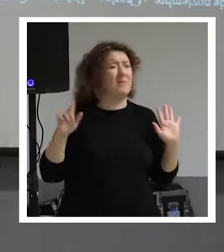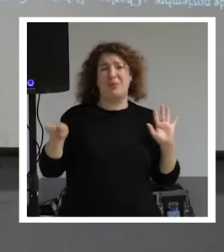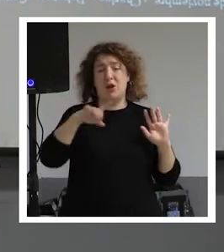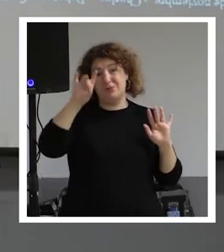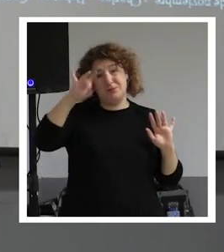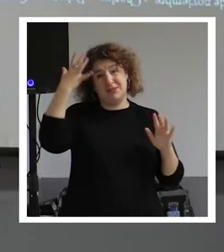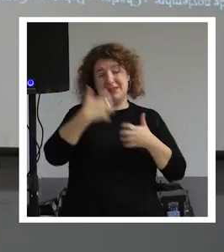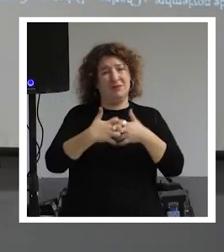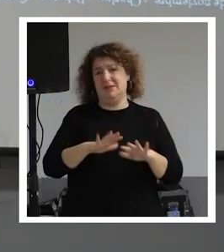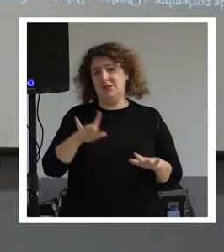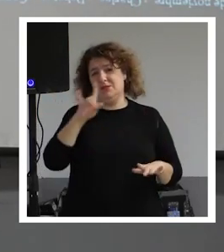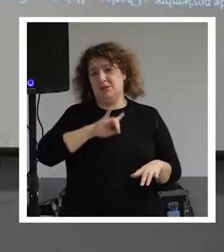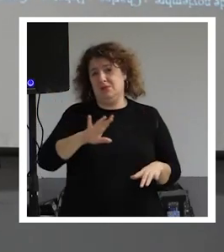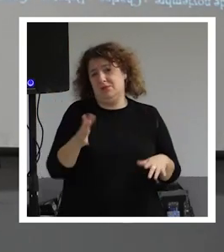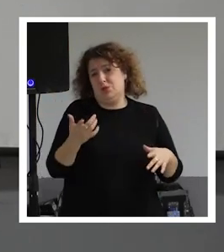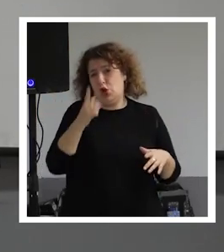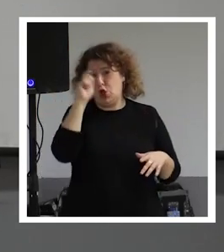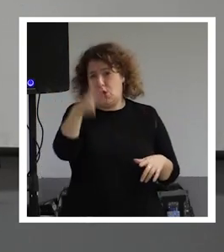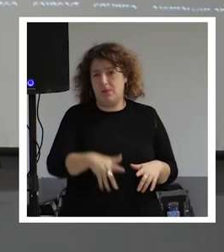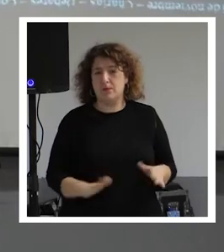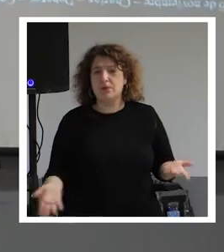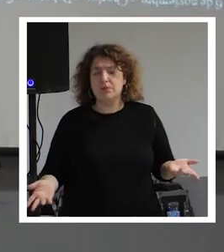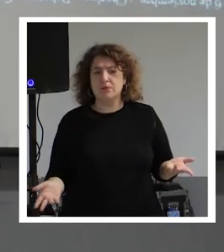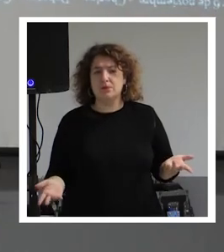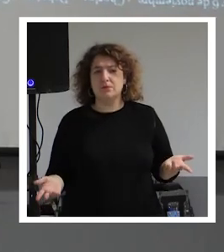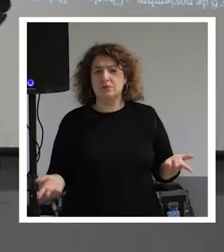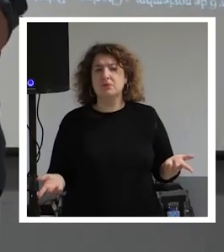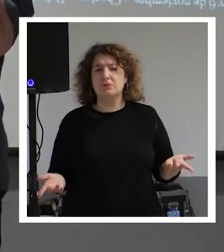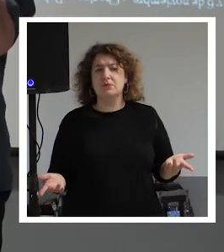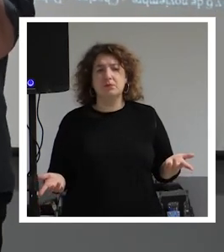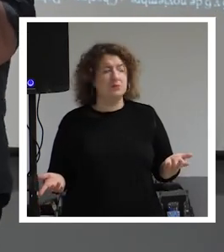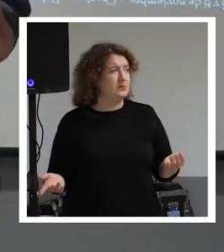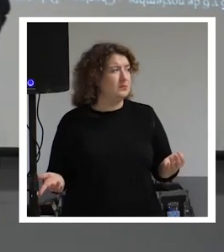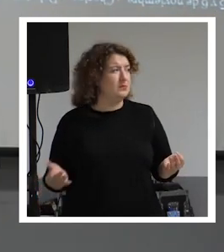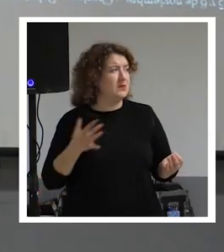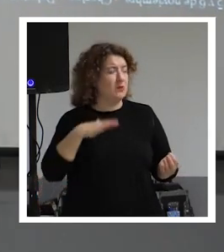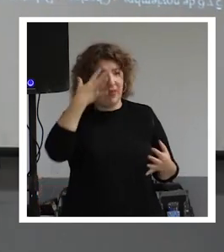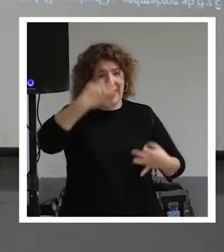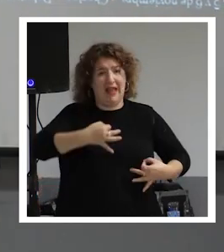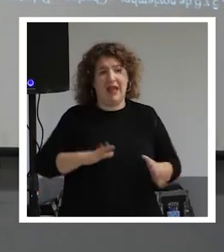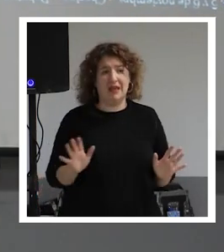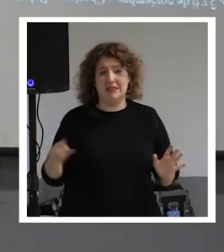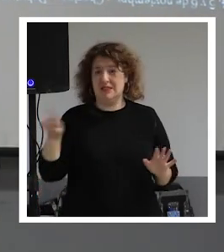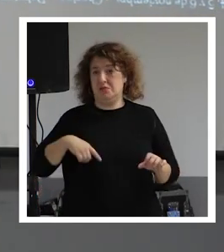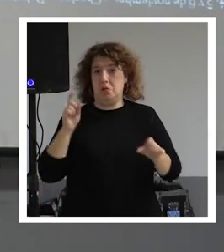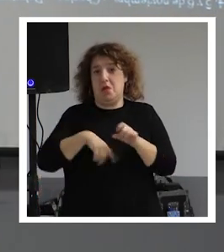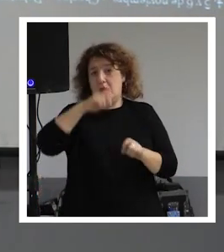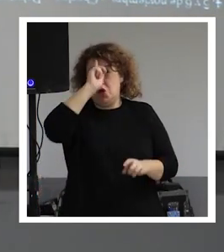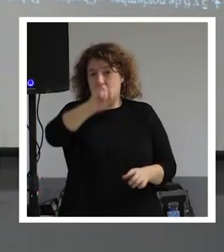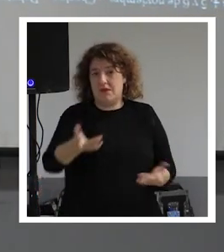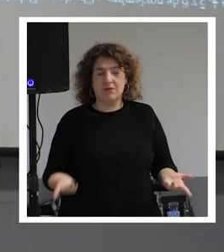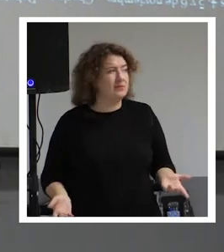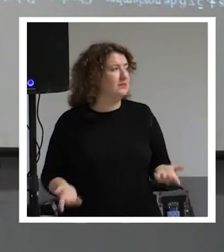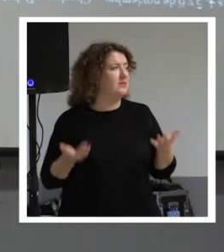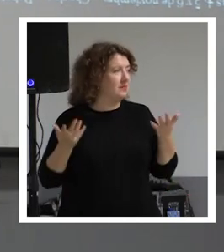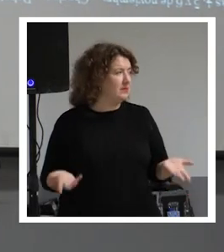y le dice los mecanismos son malos y dice nombres Yo soy de izquierda estoy con el pueblo sí sirve no tengo correcto pero los mecanismos